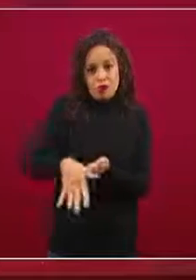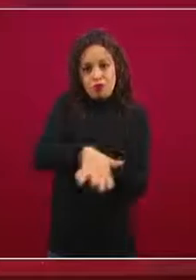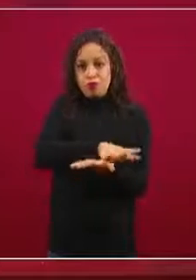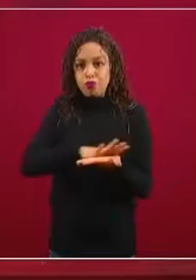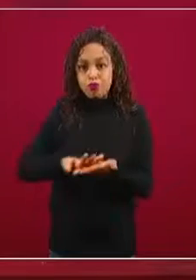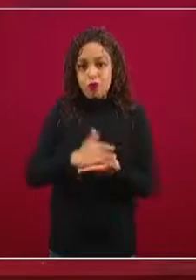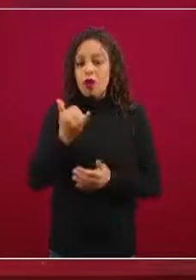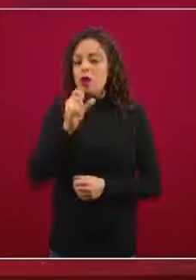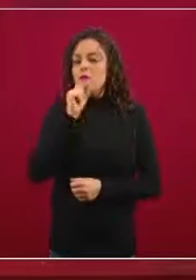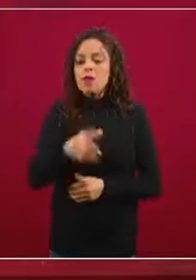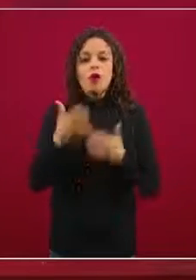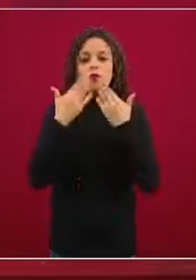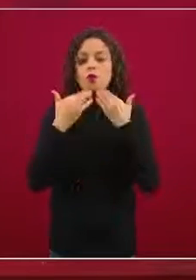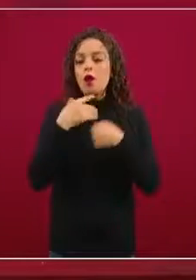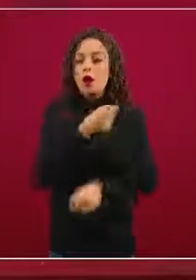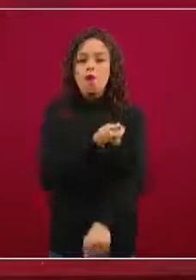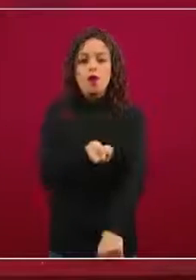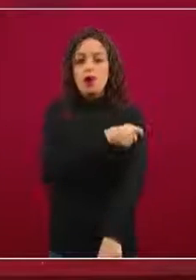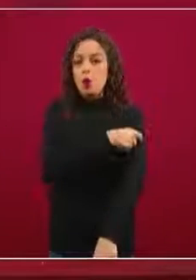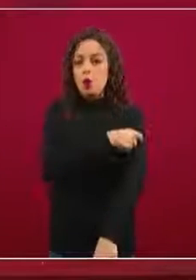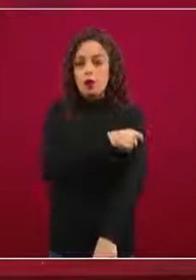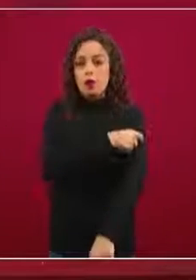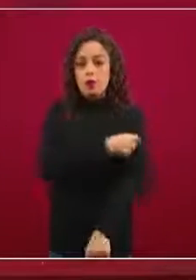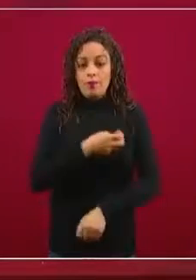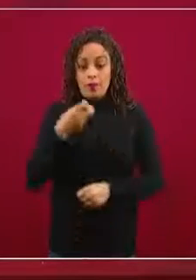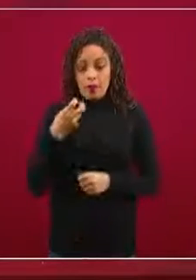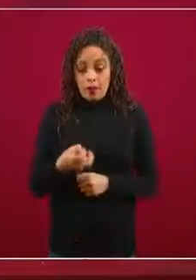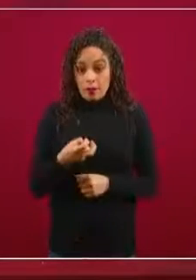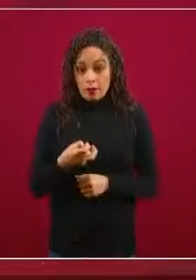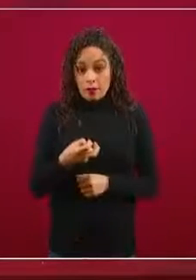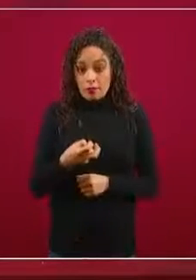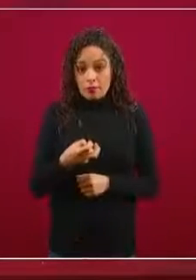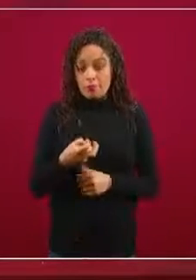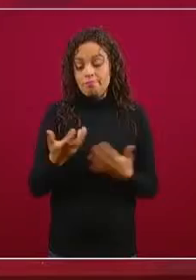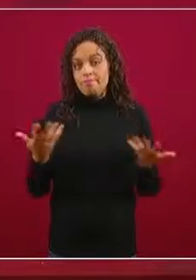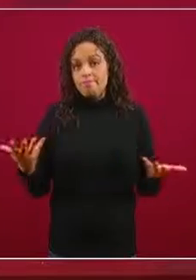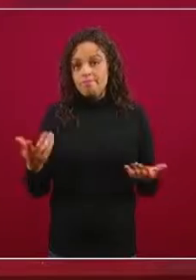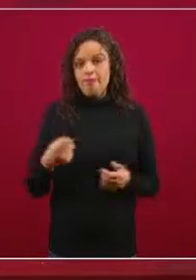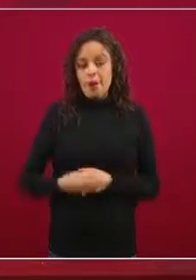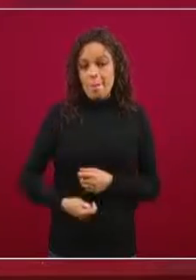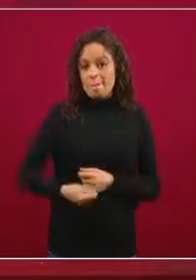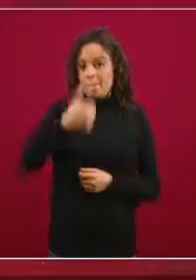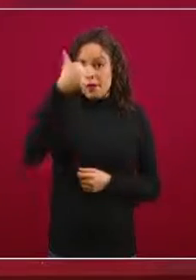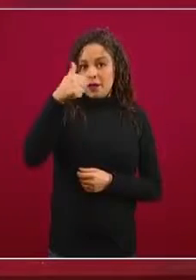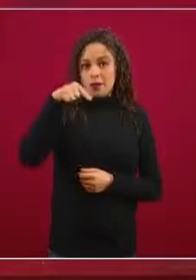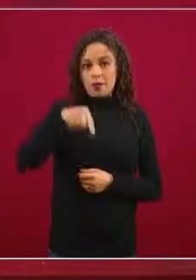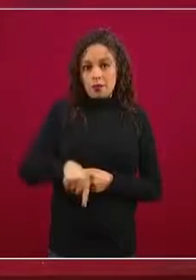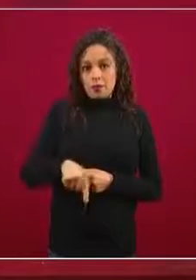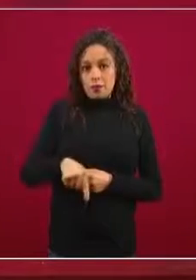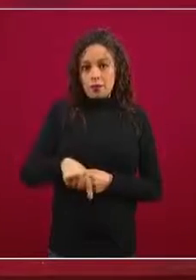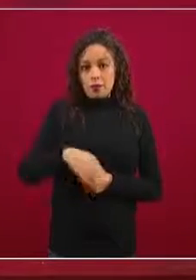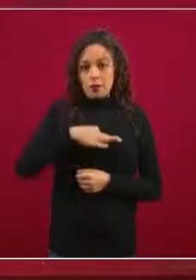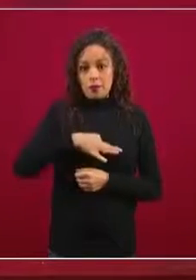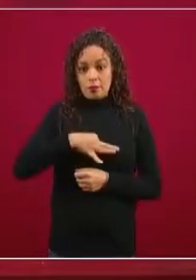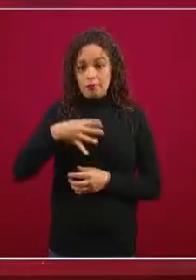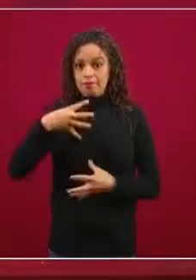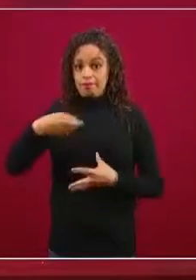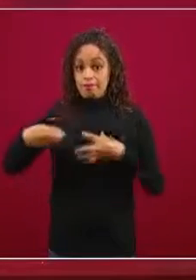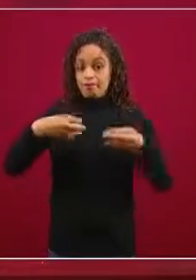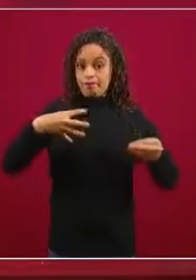vacuna. Esta no es la primera vez que tenemos una enfermedad infecciosa de interés epidémico en la